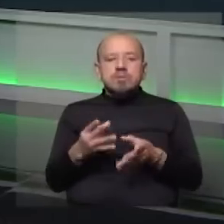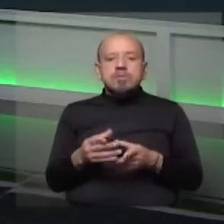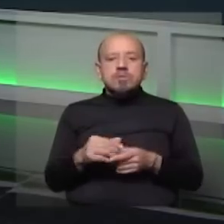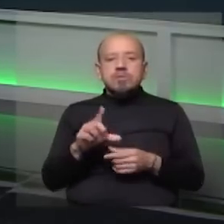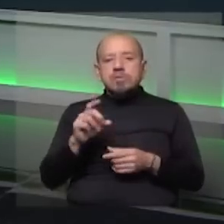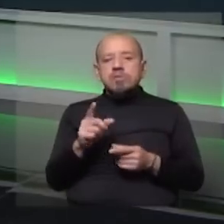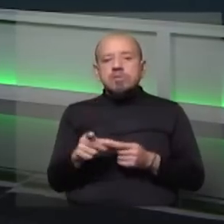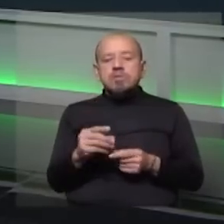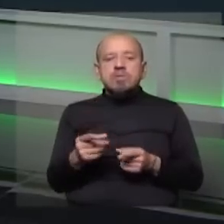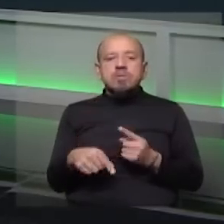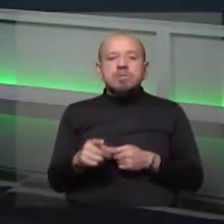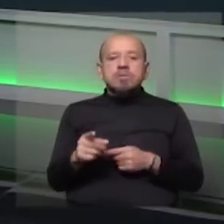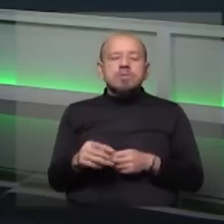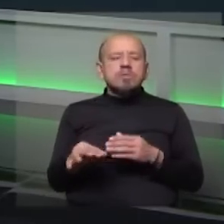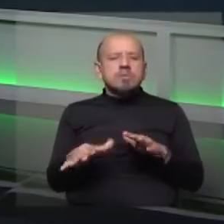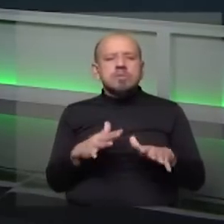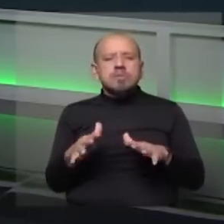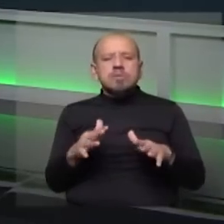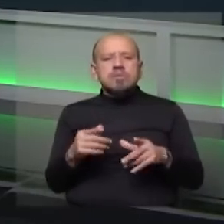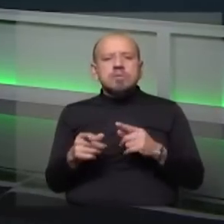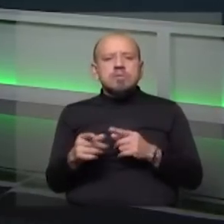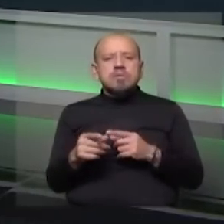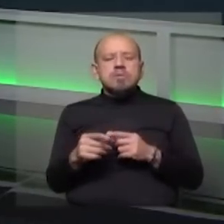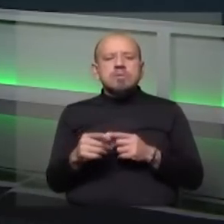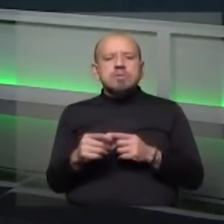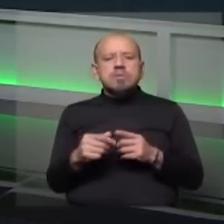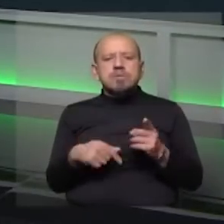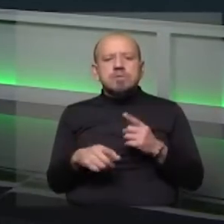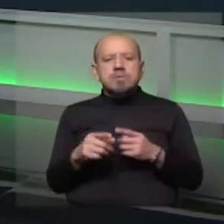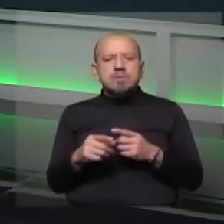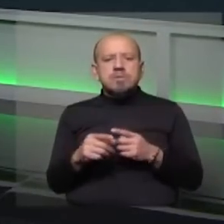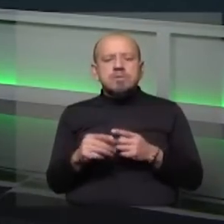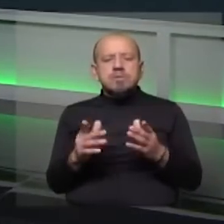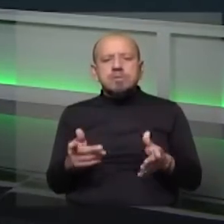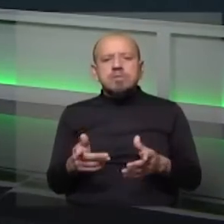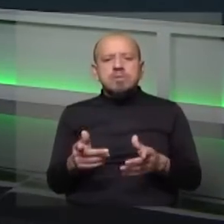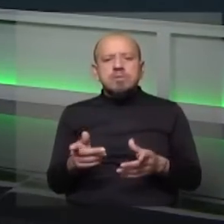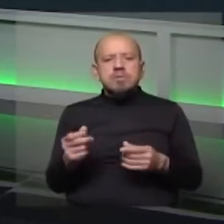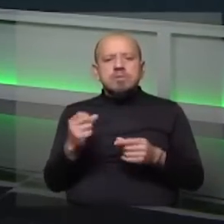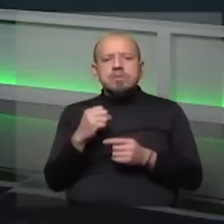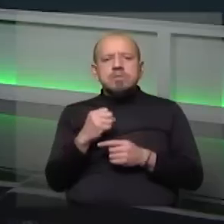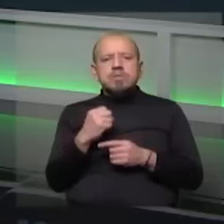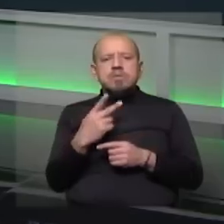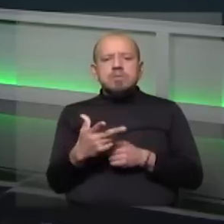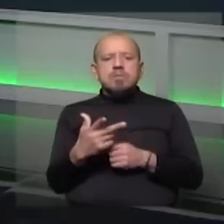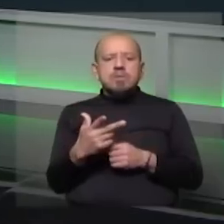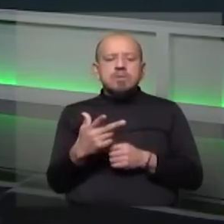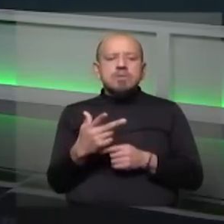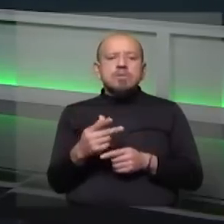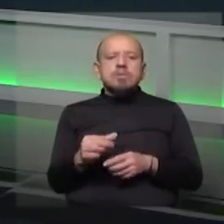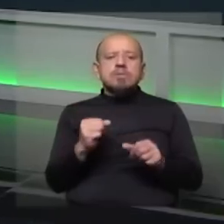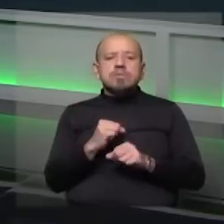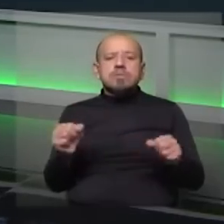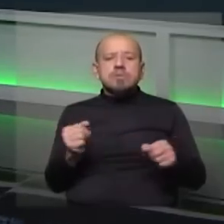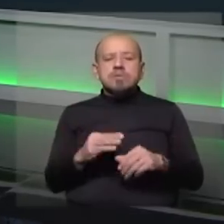encuestas han ido variando pero más o menos encaminan en esa eh triple candidatura que es la que tiene posibilidades